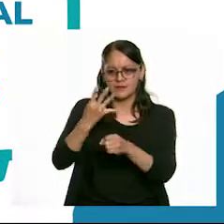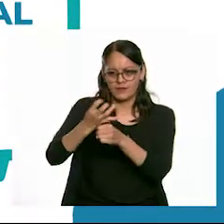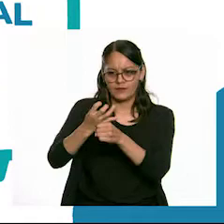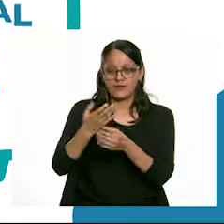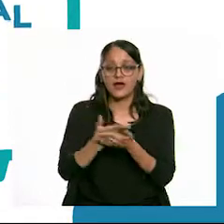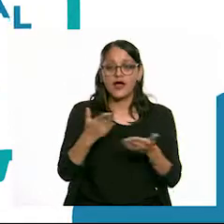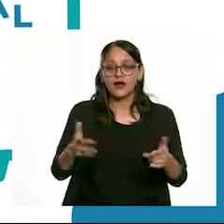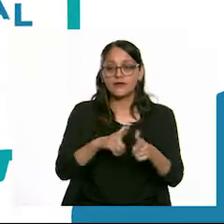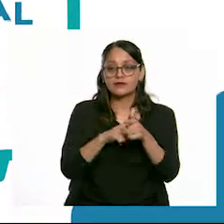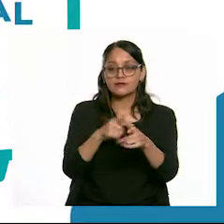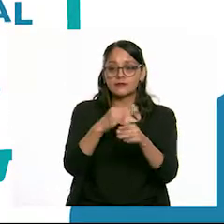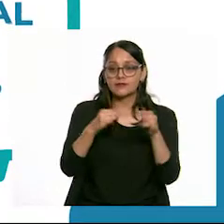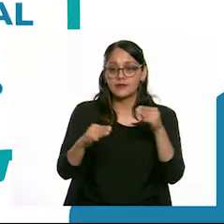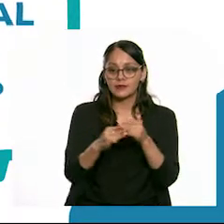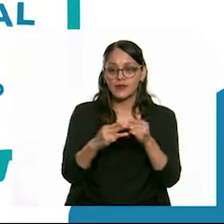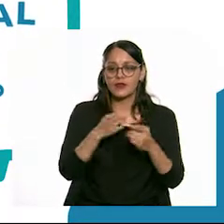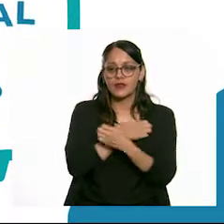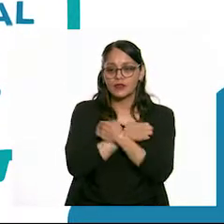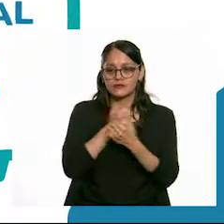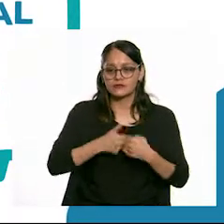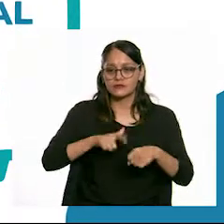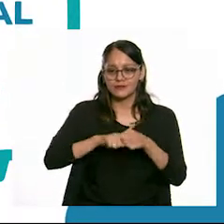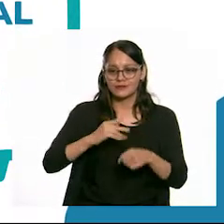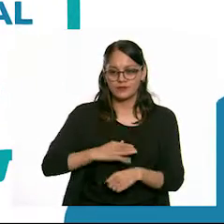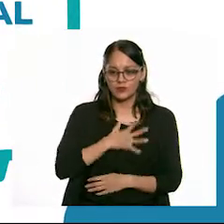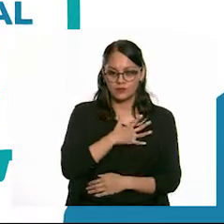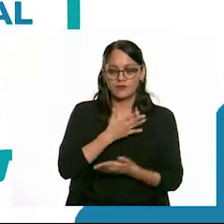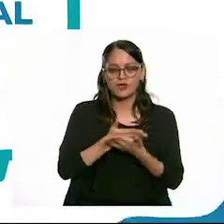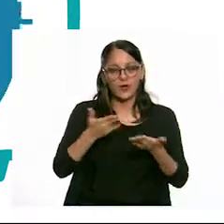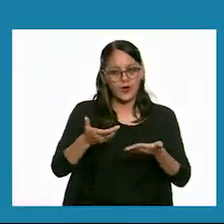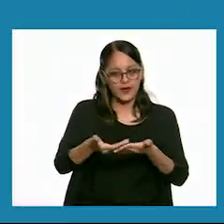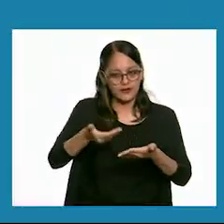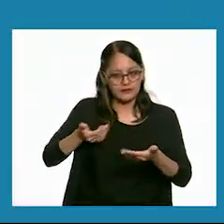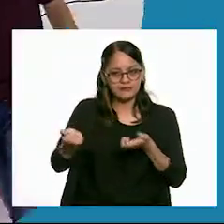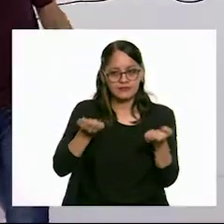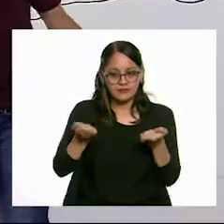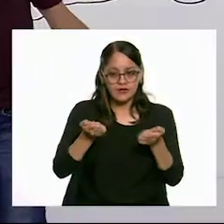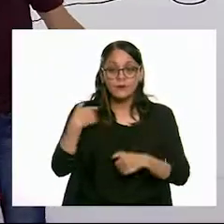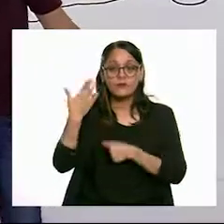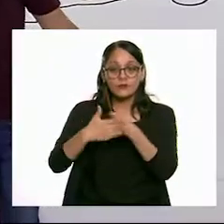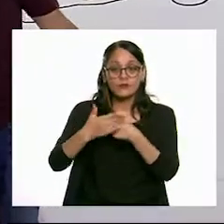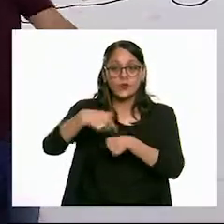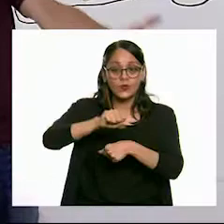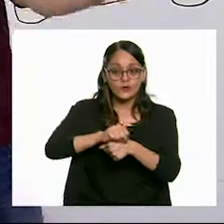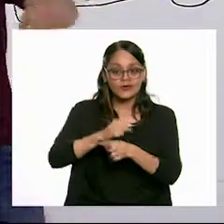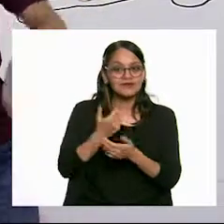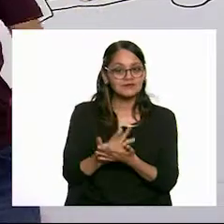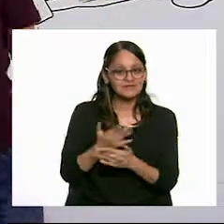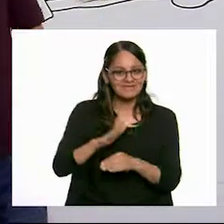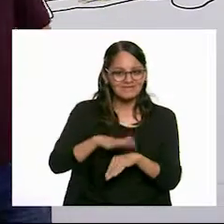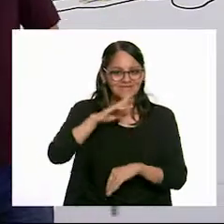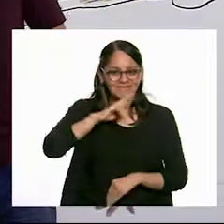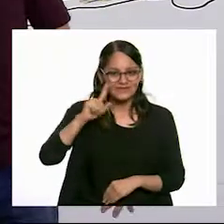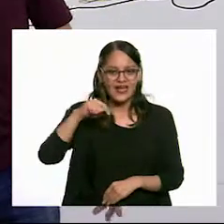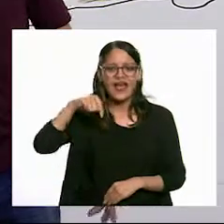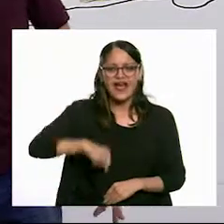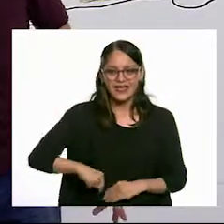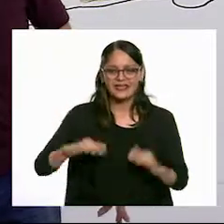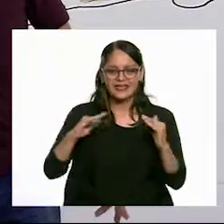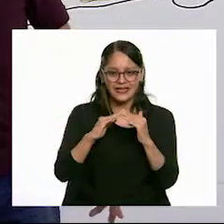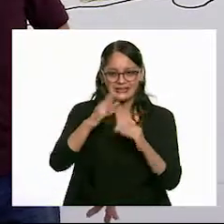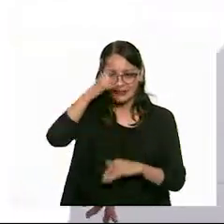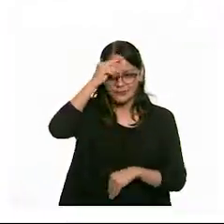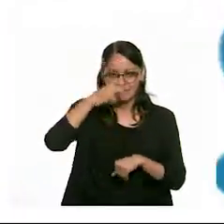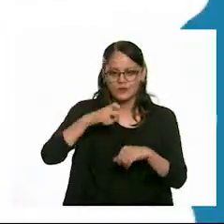educación socioemocional, pero antes a movernos un poquito. Y ya saben, la semana que viene más, pero lo mejor porque es imposible aquí en Aprende Música